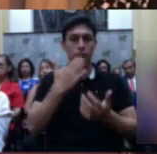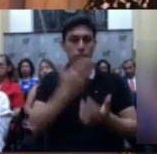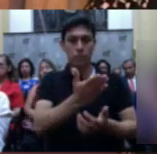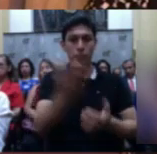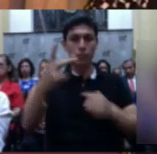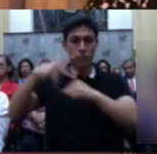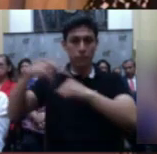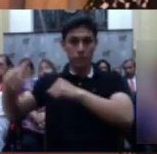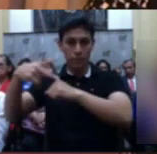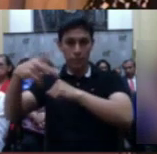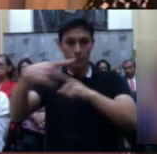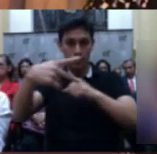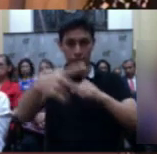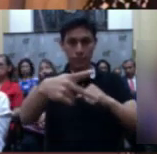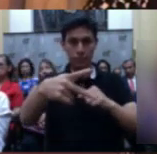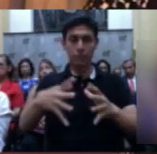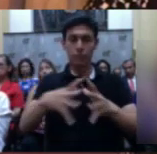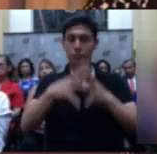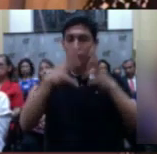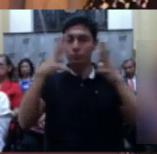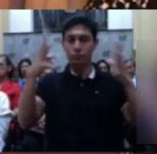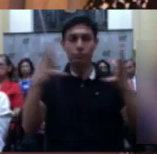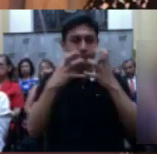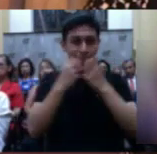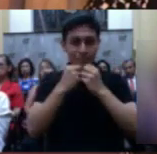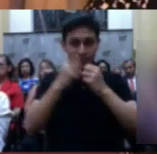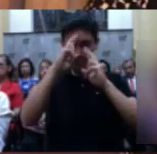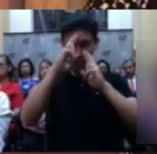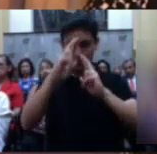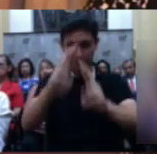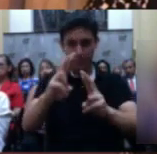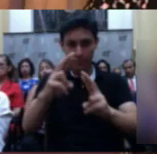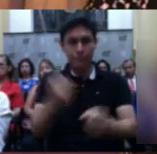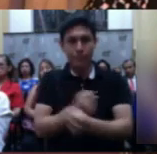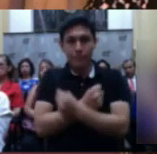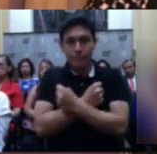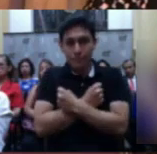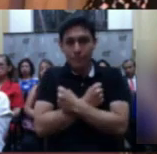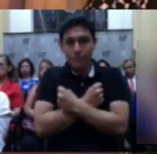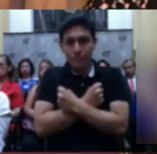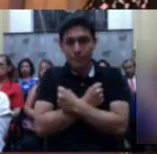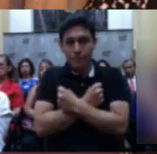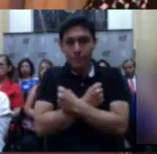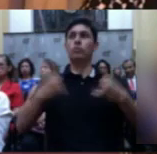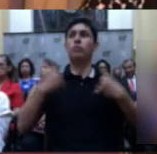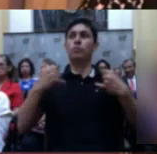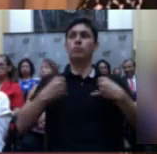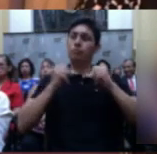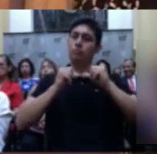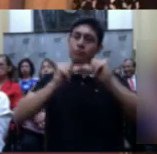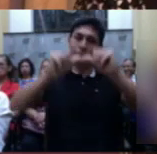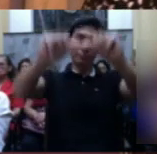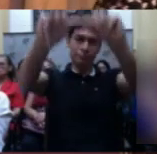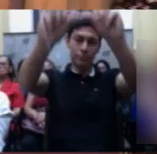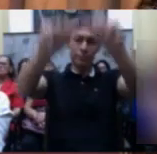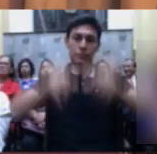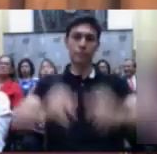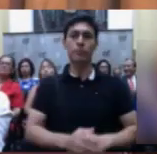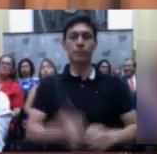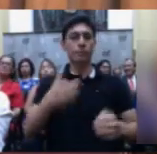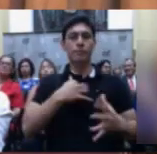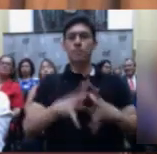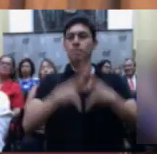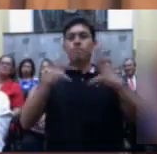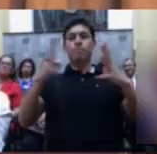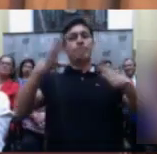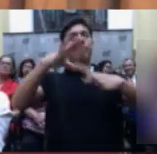especialmente a los que con mucho cariño y respeto llamamos de la juventud prolongada. Y estoy gratamente